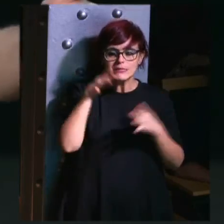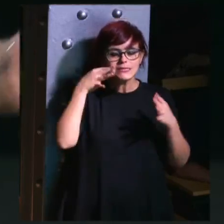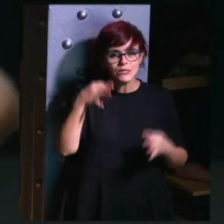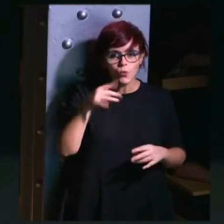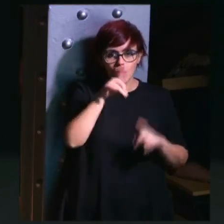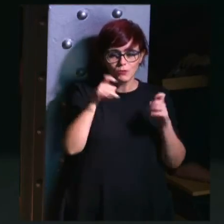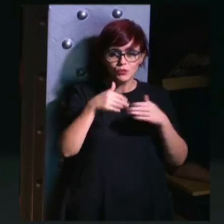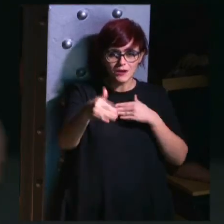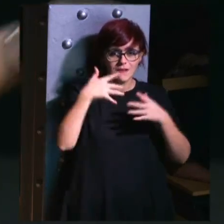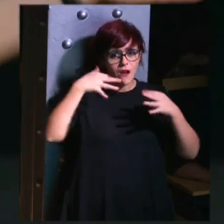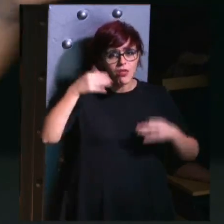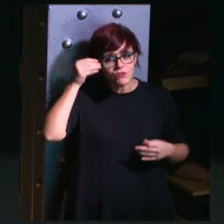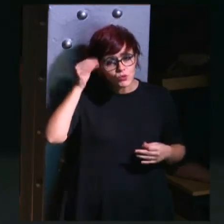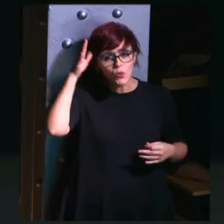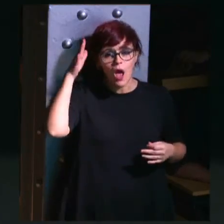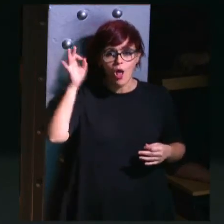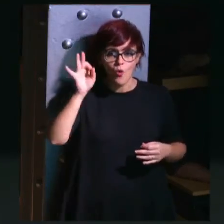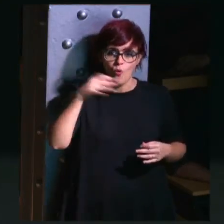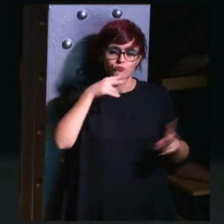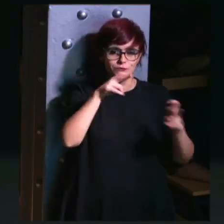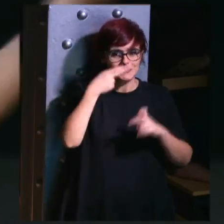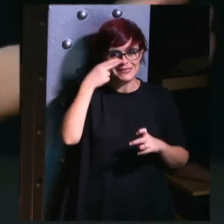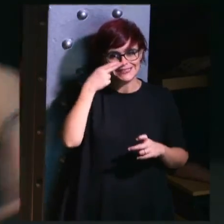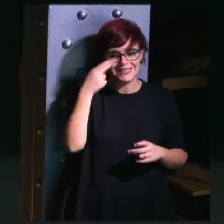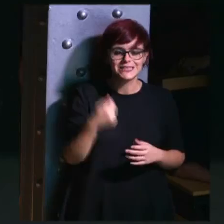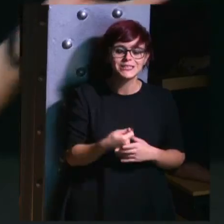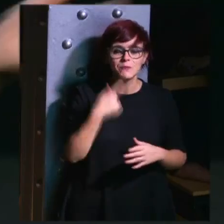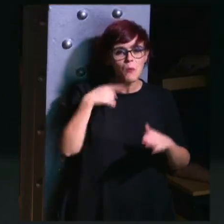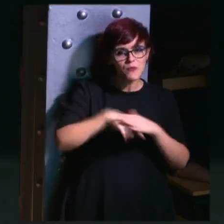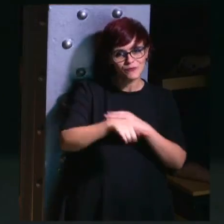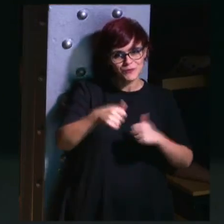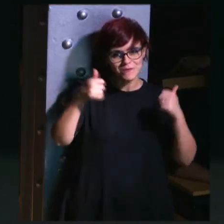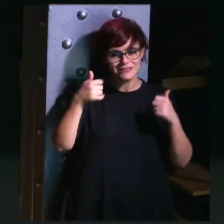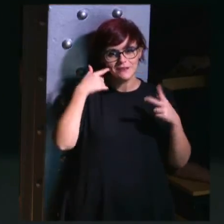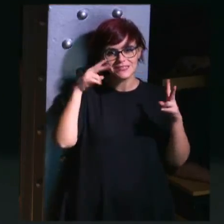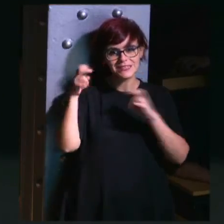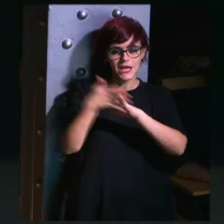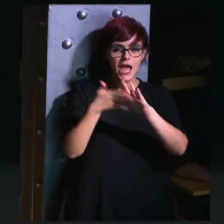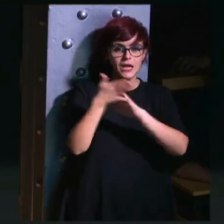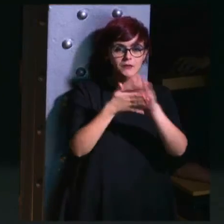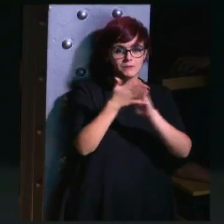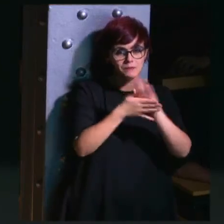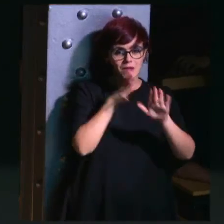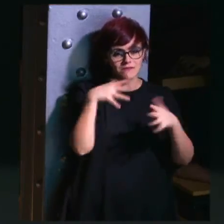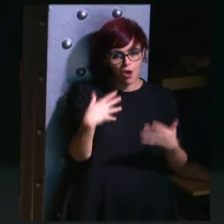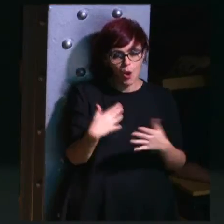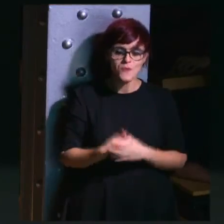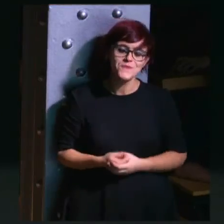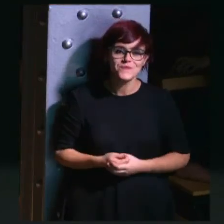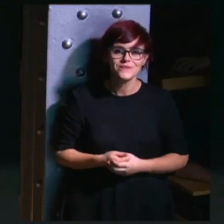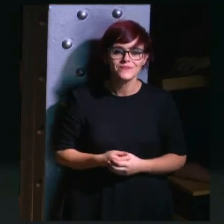sobre el futuro de la realidad virtual o alguna cosa más en profundidad sobre alguno de los temas que se han tratado aquí.